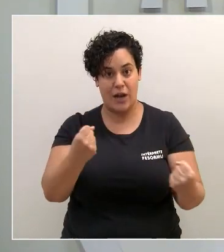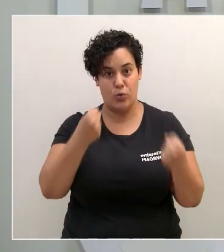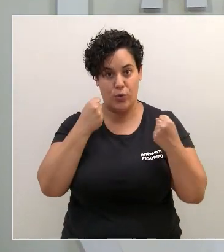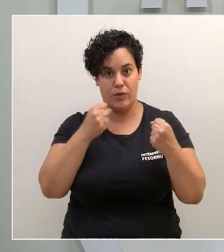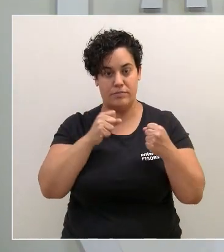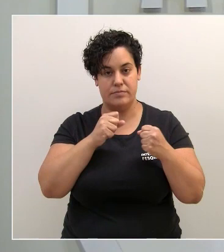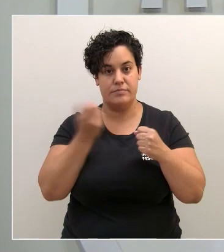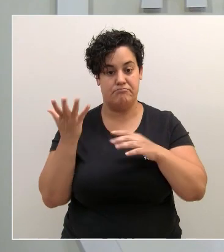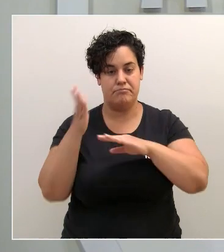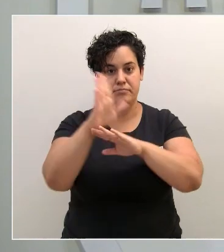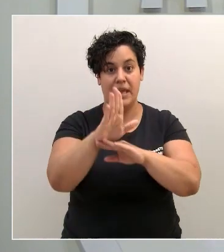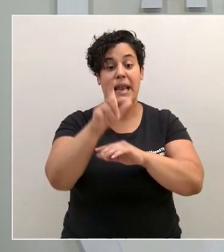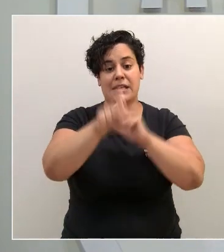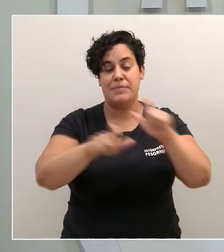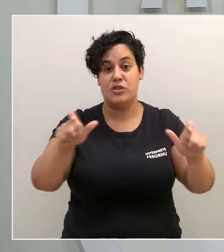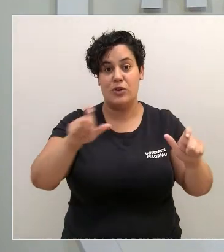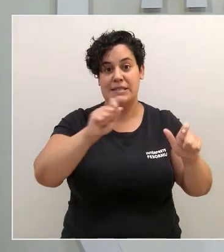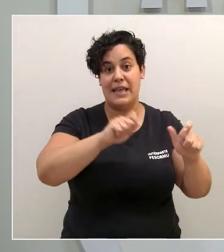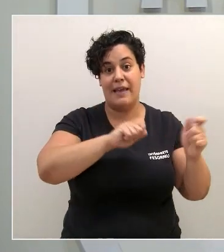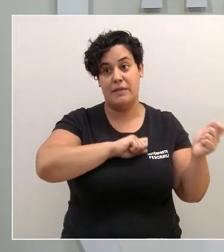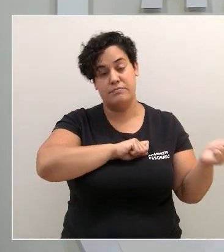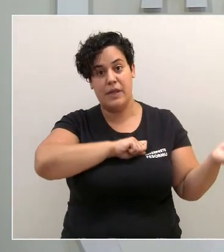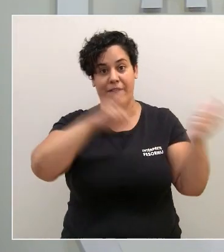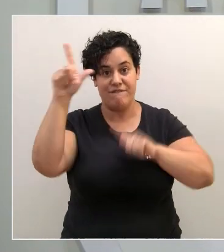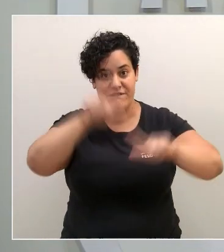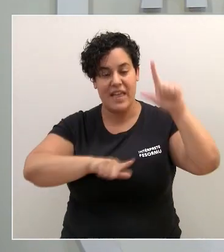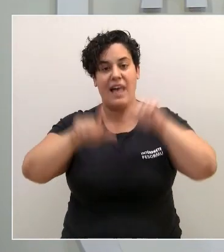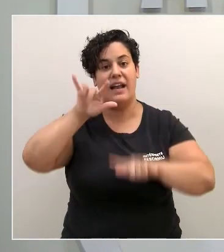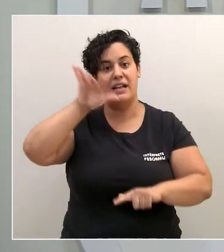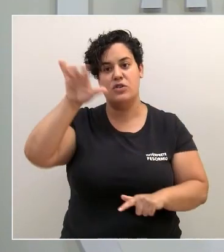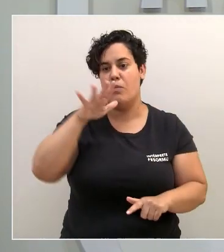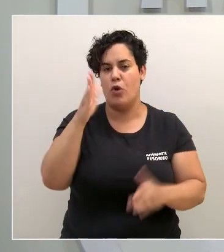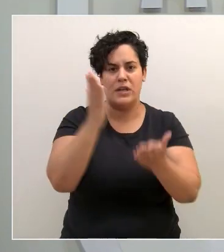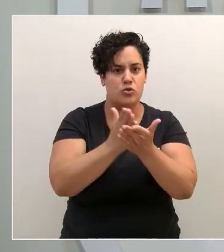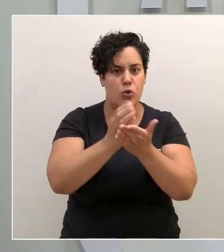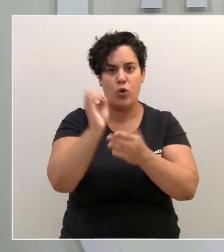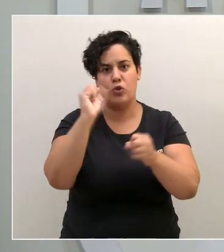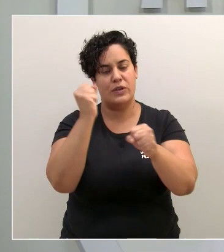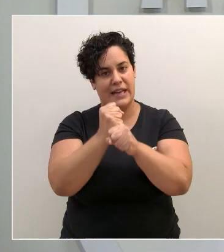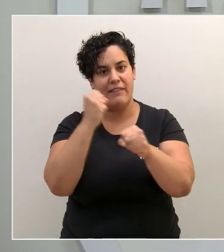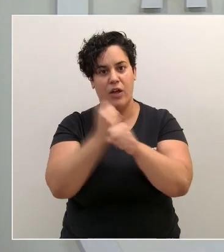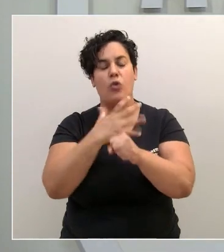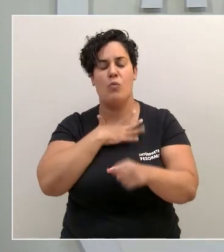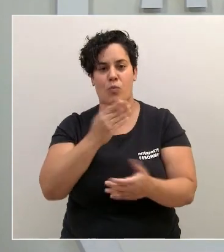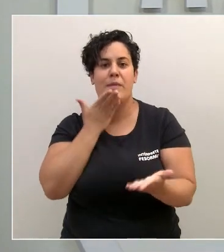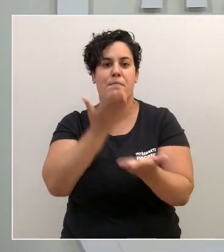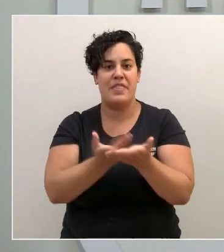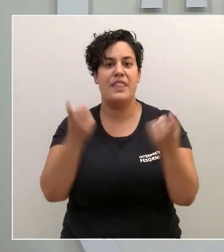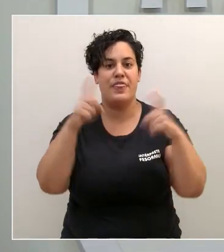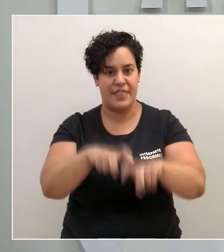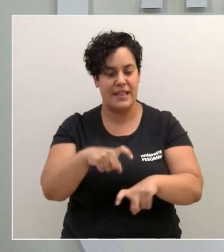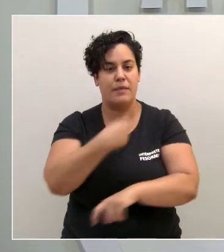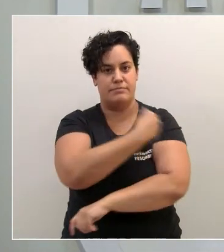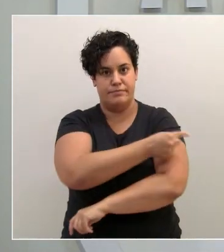viajan al extranjero durante más de 3 semanas por motivos de estudios o trabajo puedan solicitar su cita para